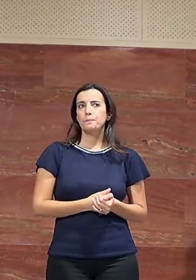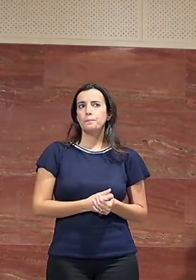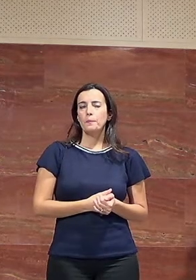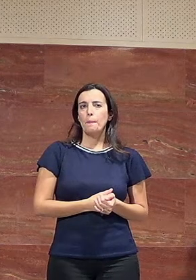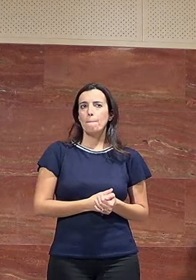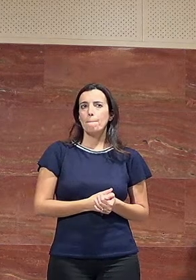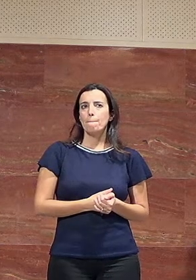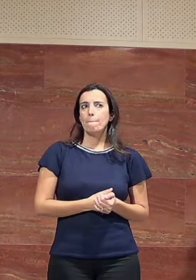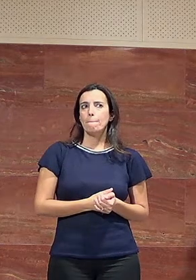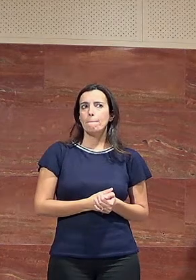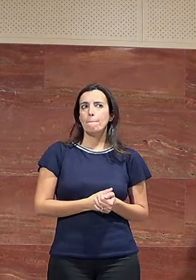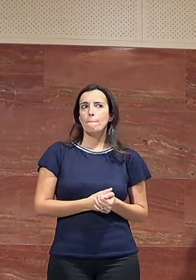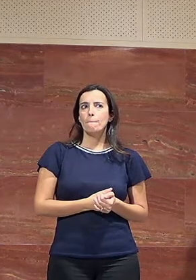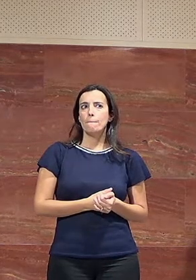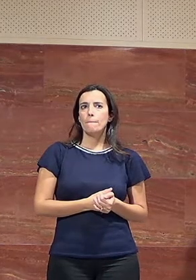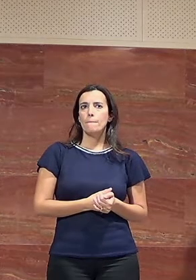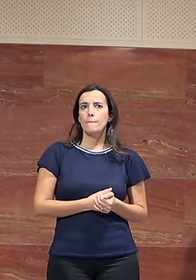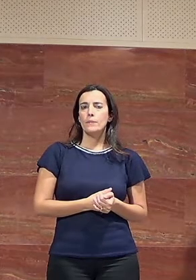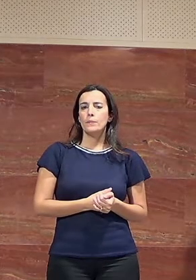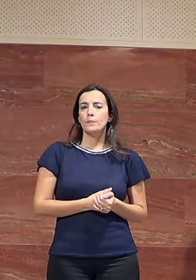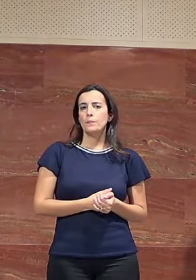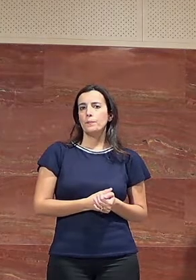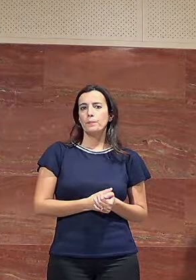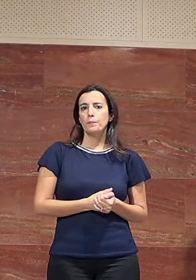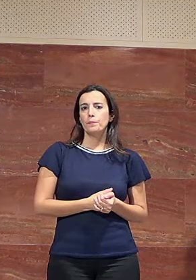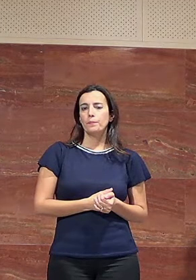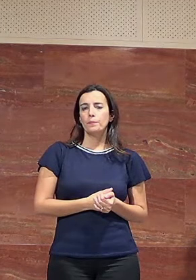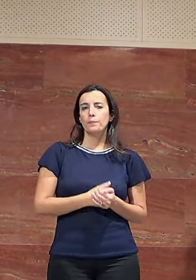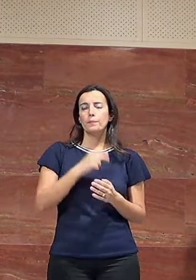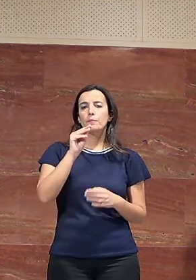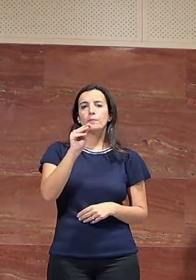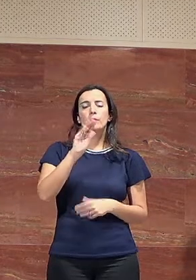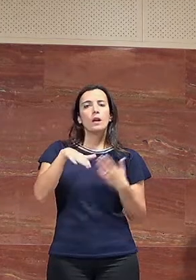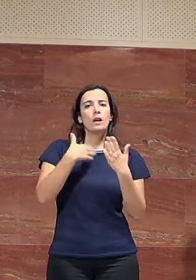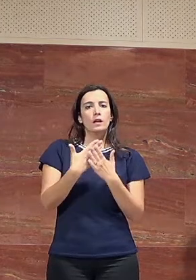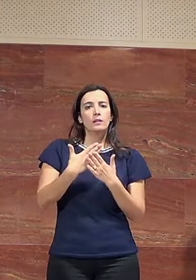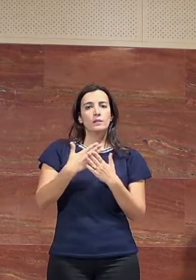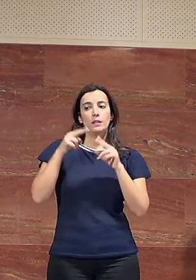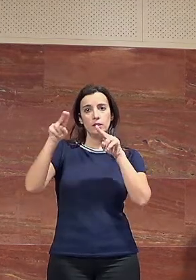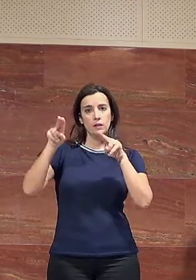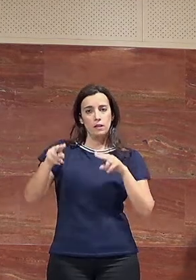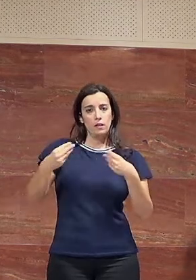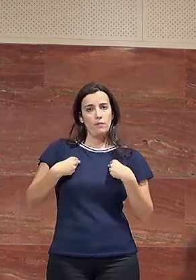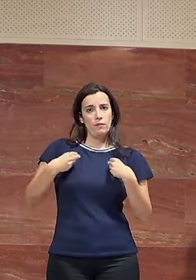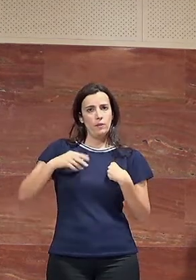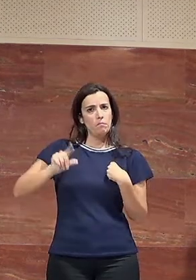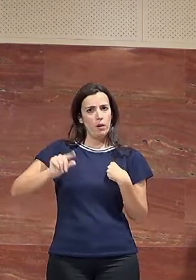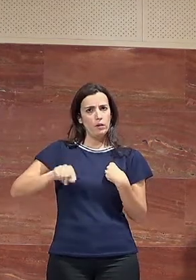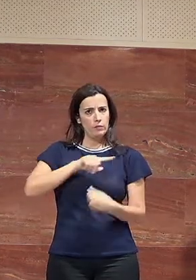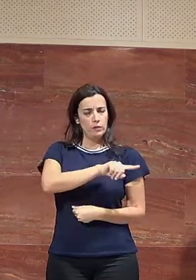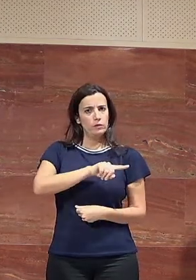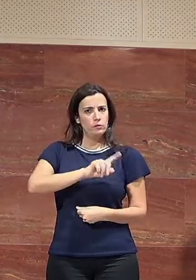para entretener y todo eso. Incluso es más barato que vivir en una residencia, ¿eh? Si somos capaces Sí, de